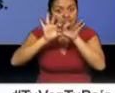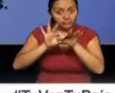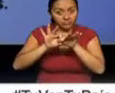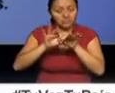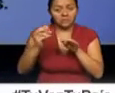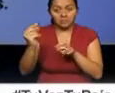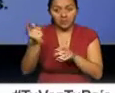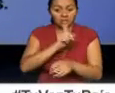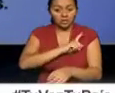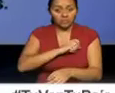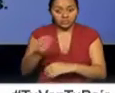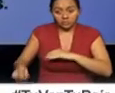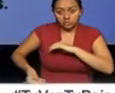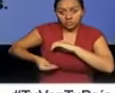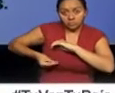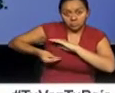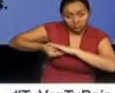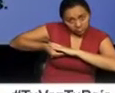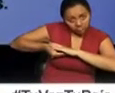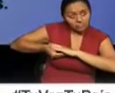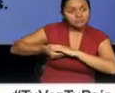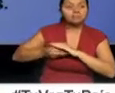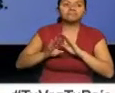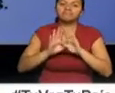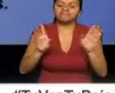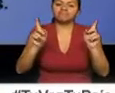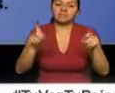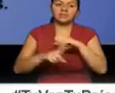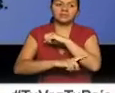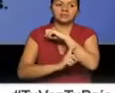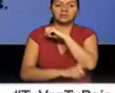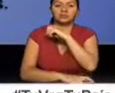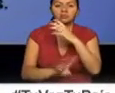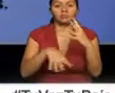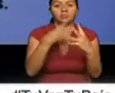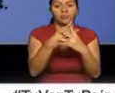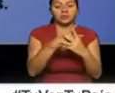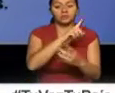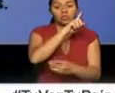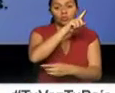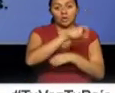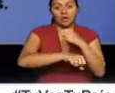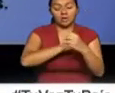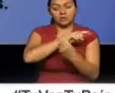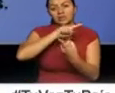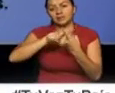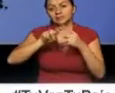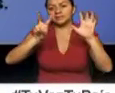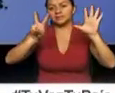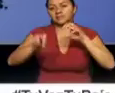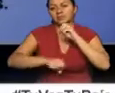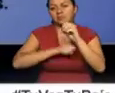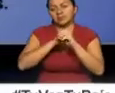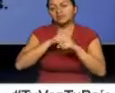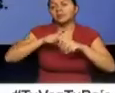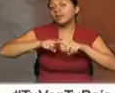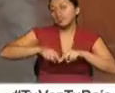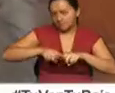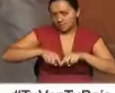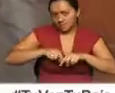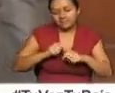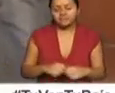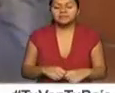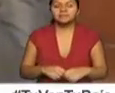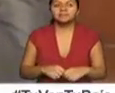que reciban o acepten beneficio económico indebido serán sancionados con pena privativa de libertad entre 1 a 7 años.